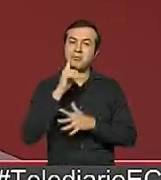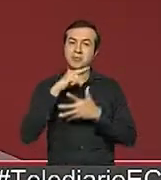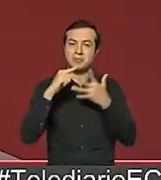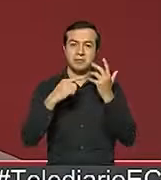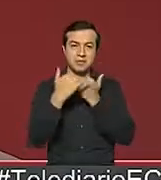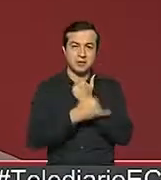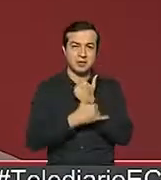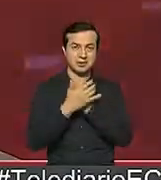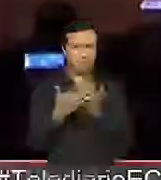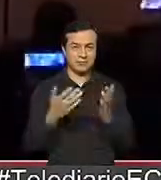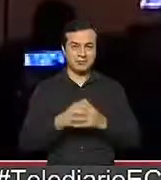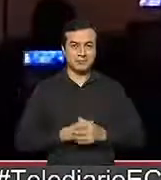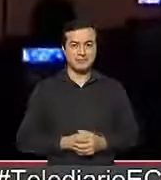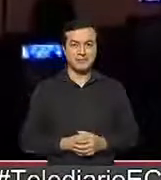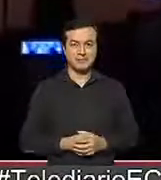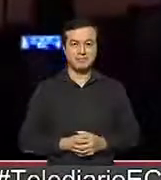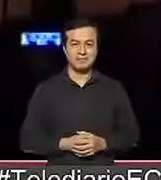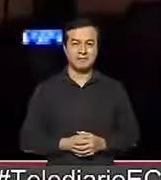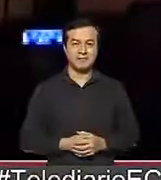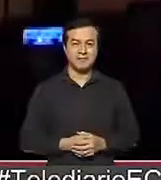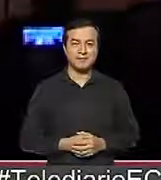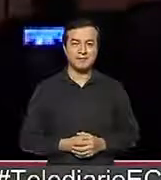países.